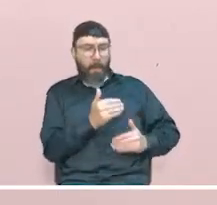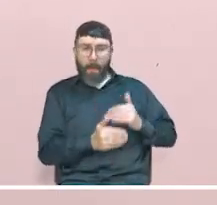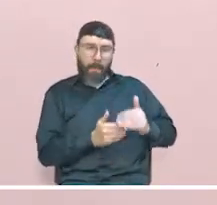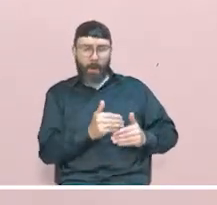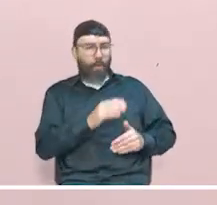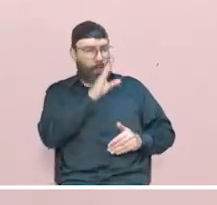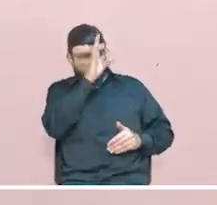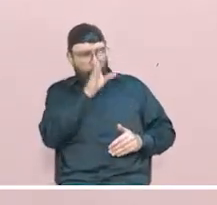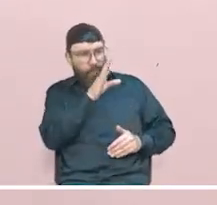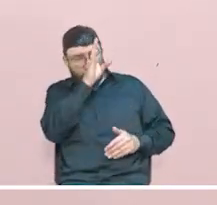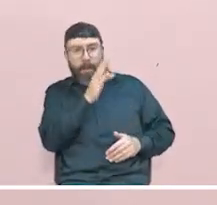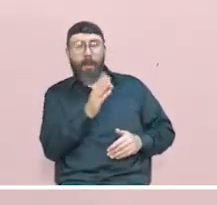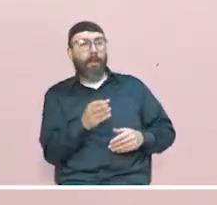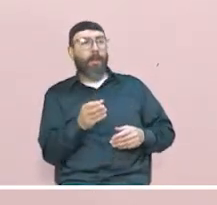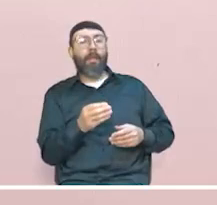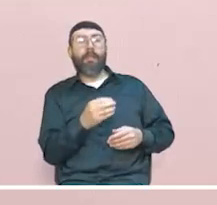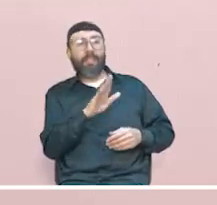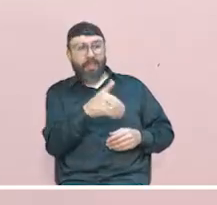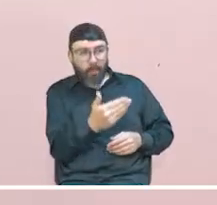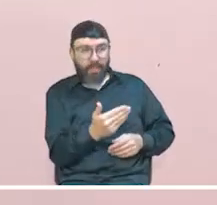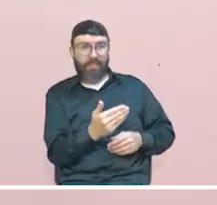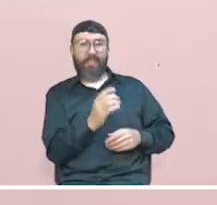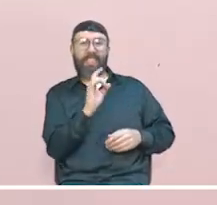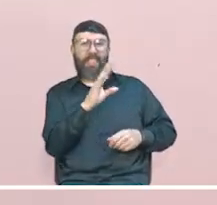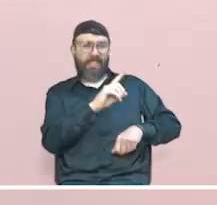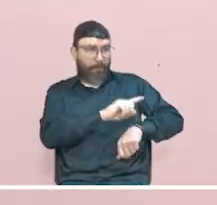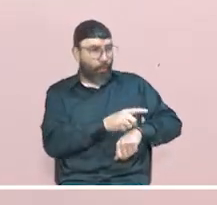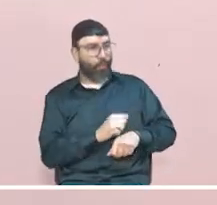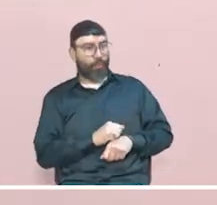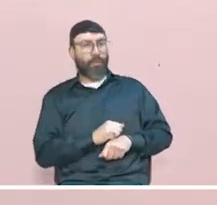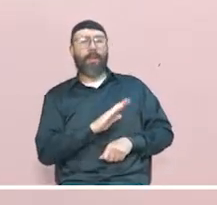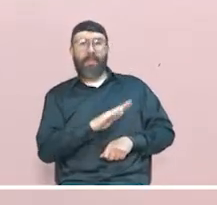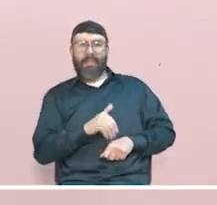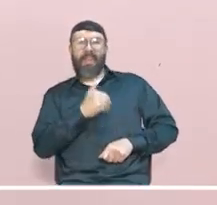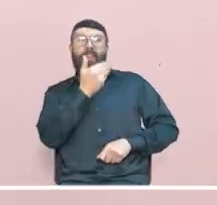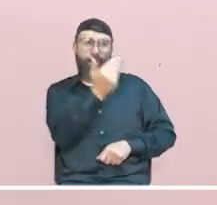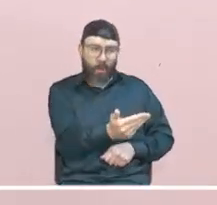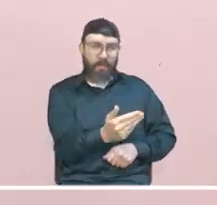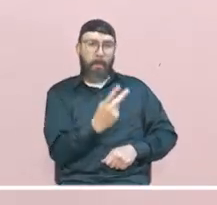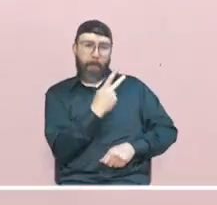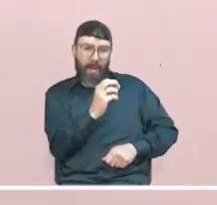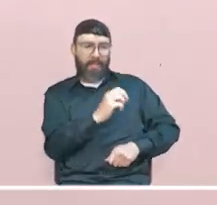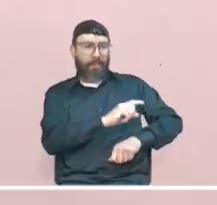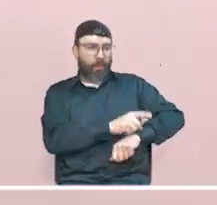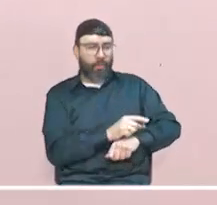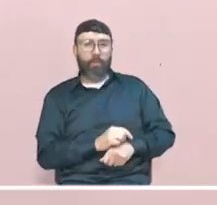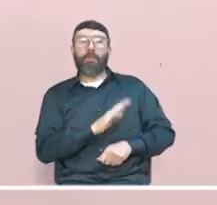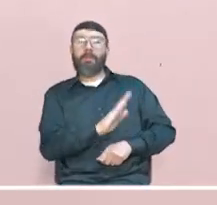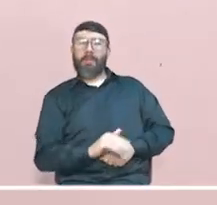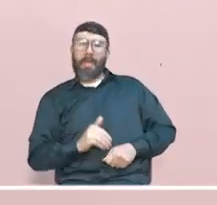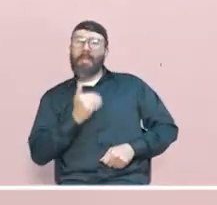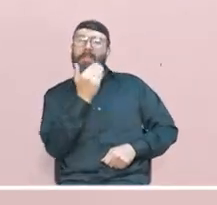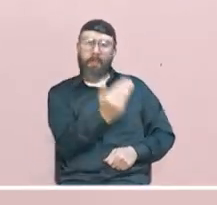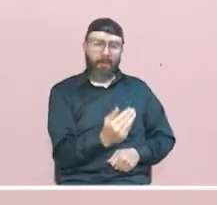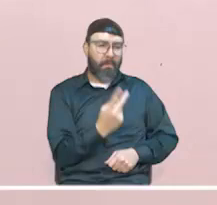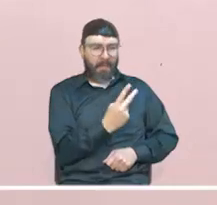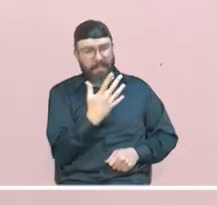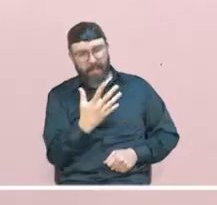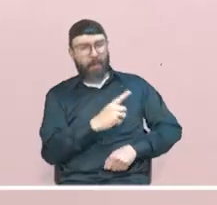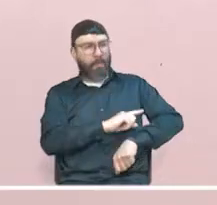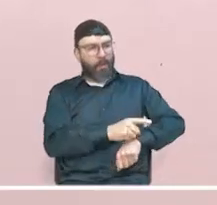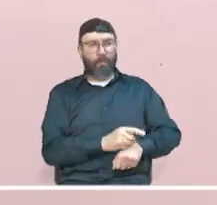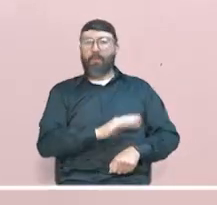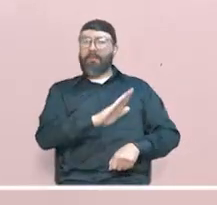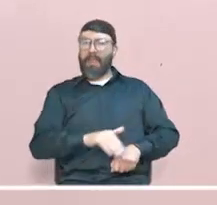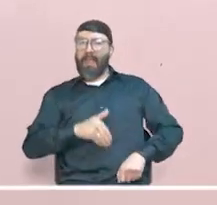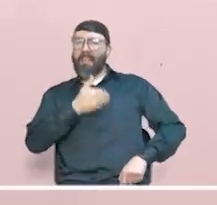Sí. Y vaya incrementando 5 minutos, que de esa manera habrá menos posibilidad de